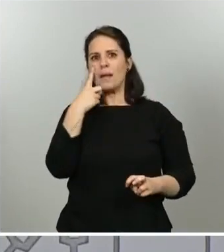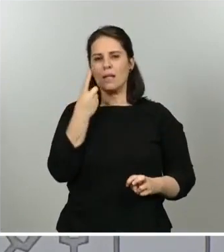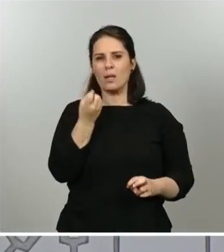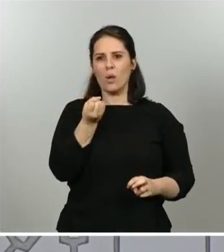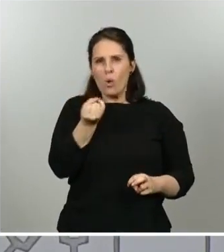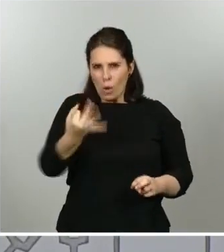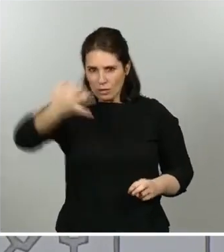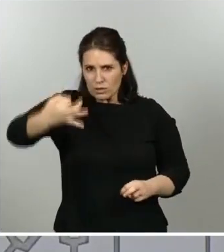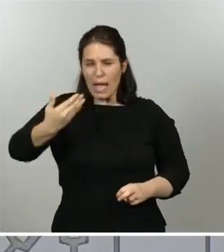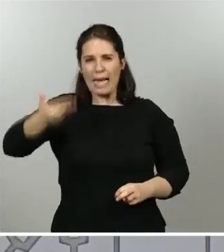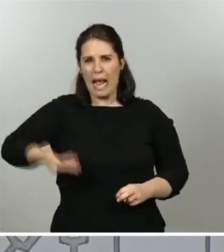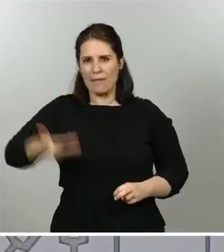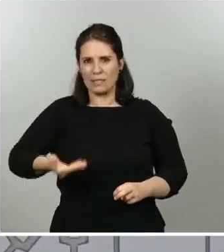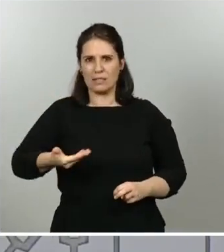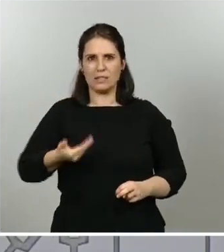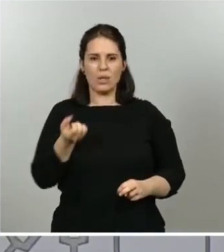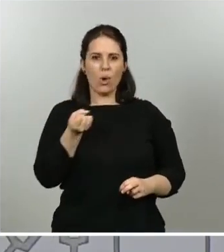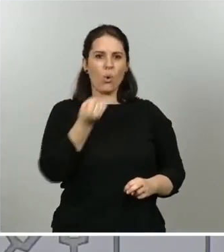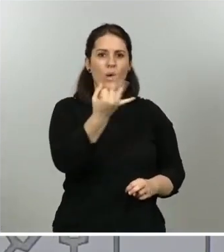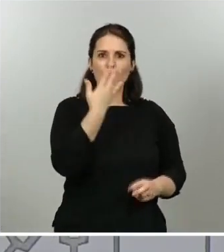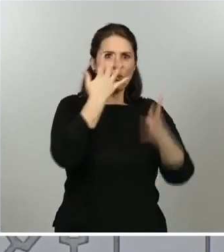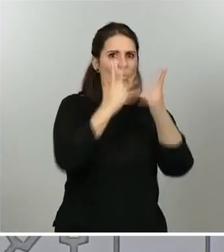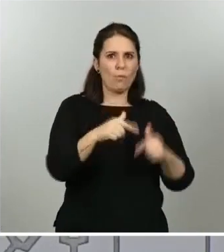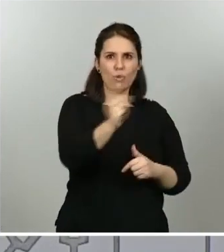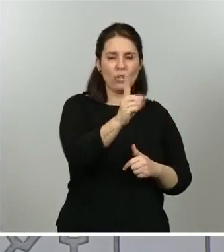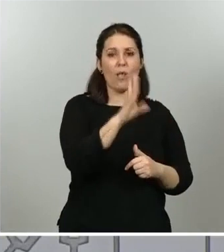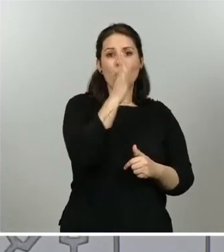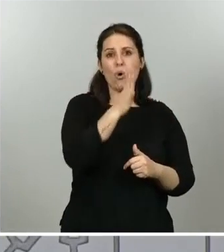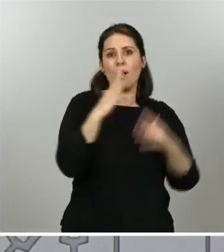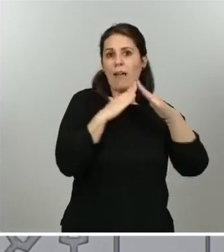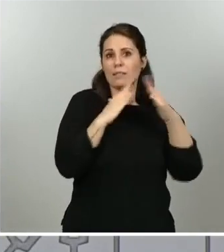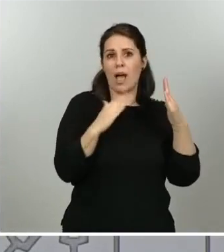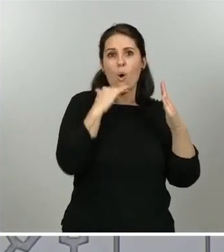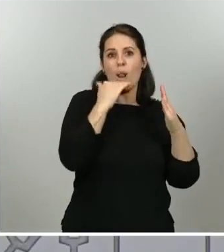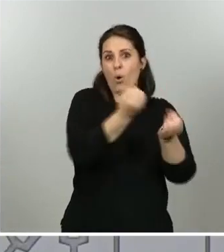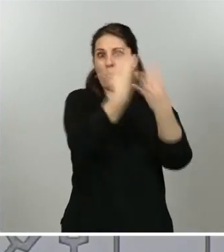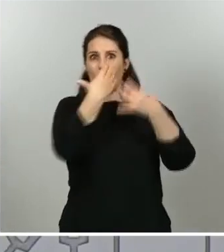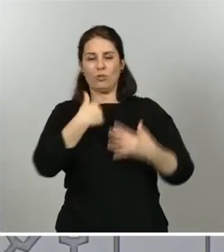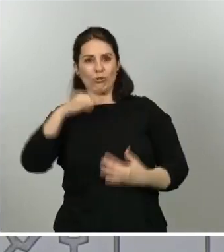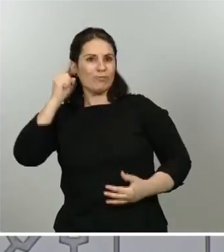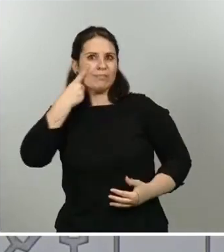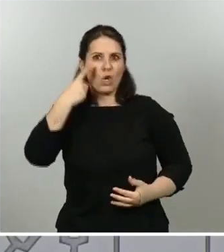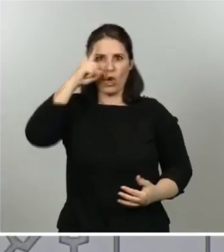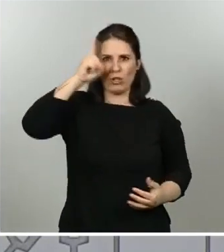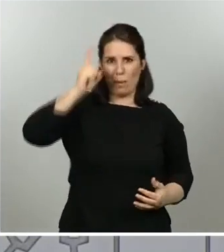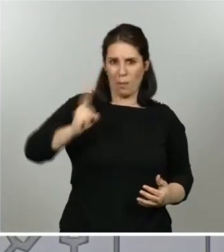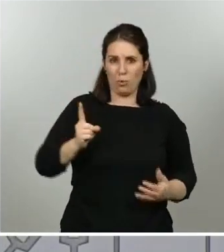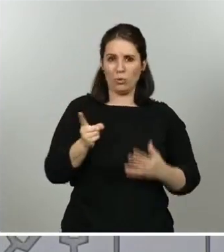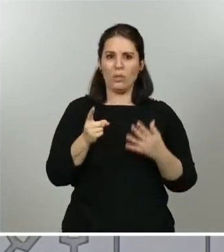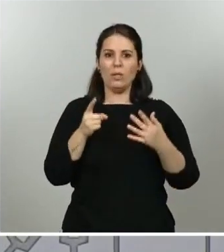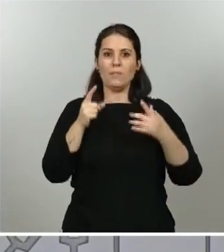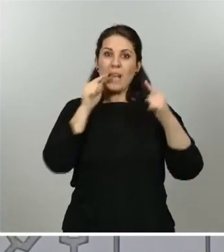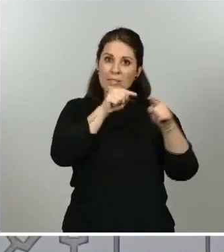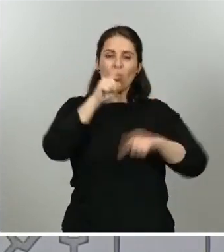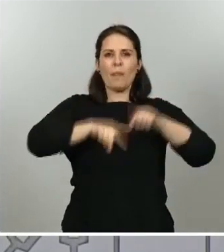cuántos nos hemos dejado de contar porque no accedían al sistema sanitario y por lo tanto no podíamos detectar. Y todo eso va a depender de los diferentes estudios que se están